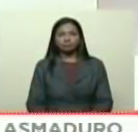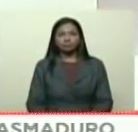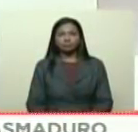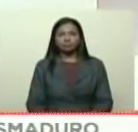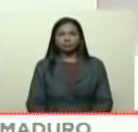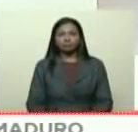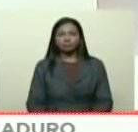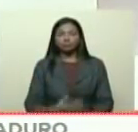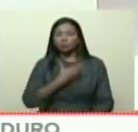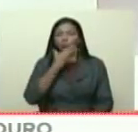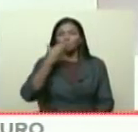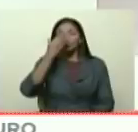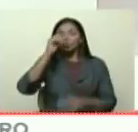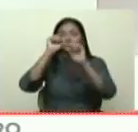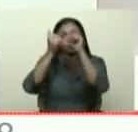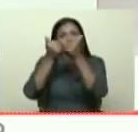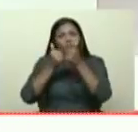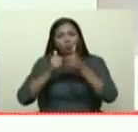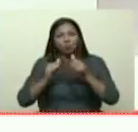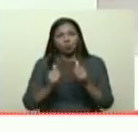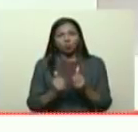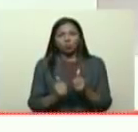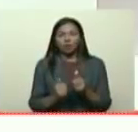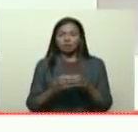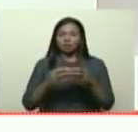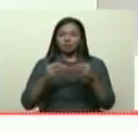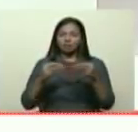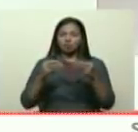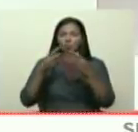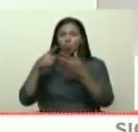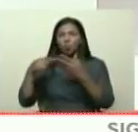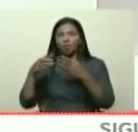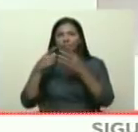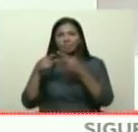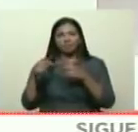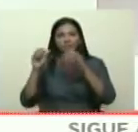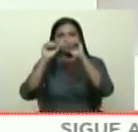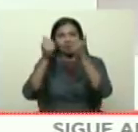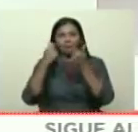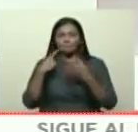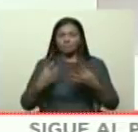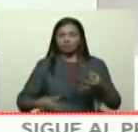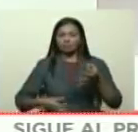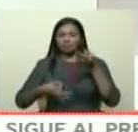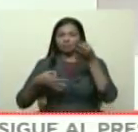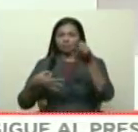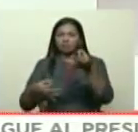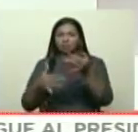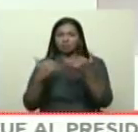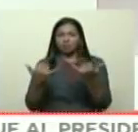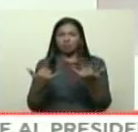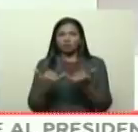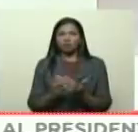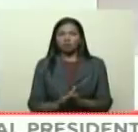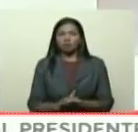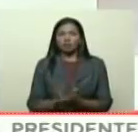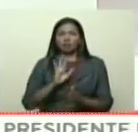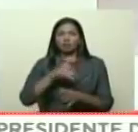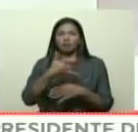Del canto, del arte, de las artes. Miren, aquí me están presentando el